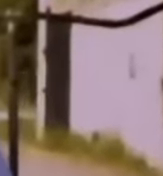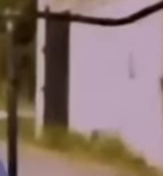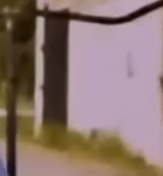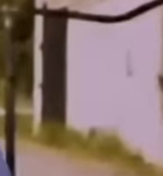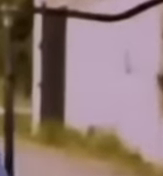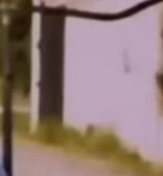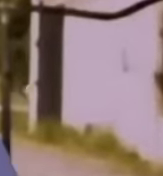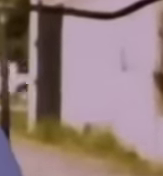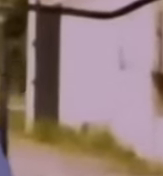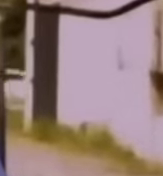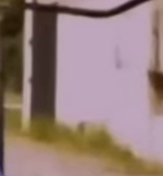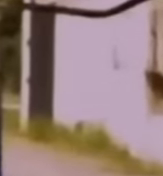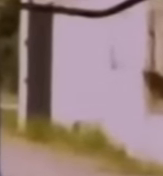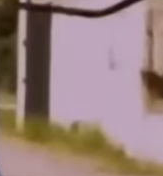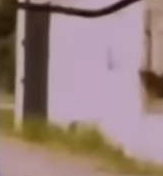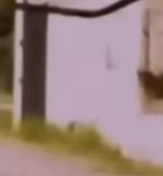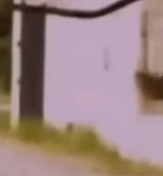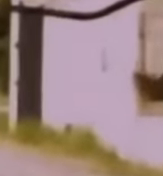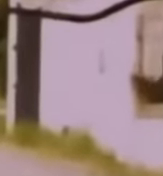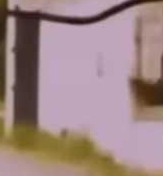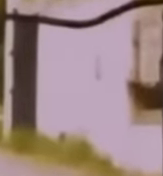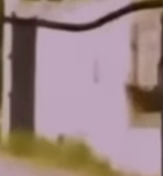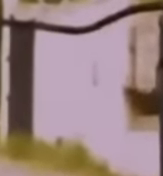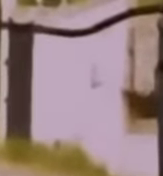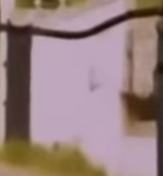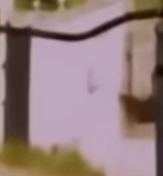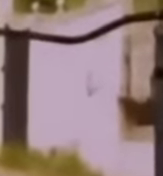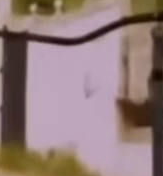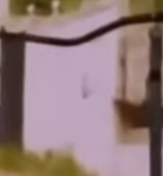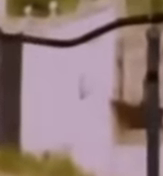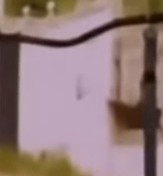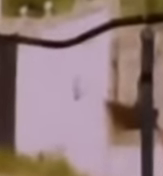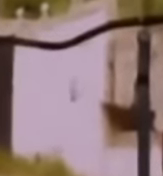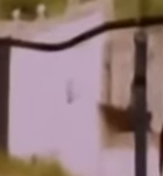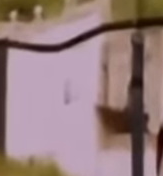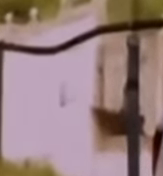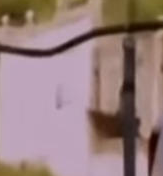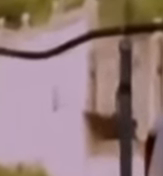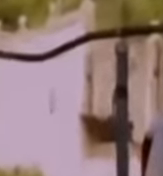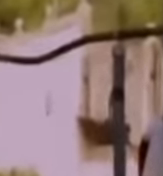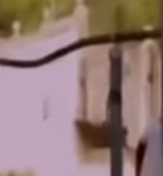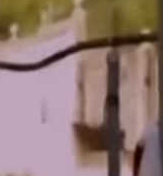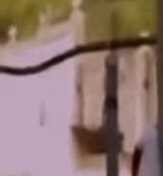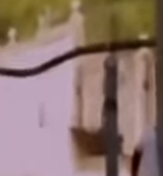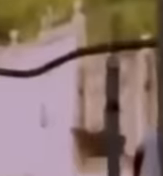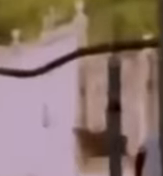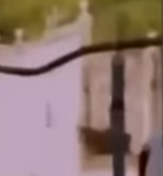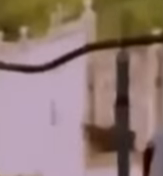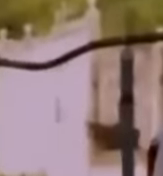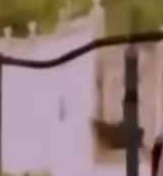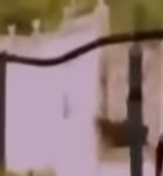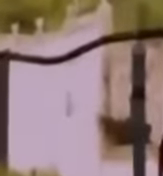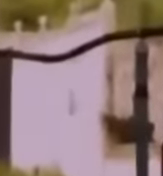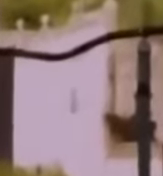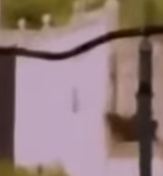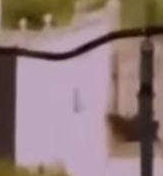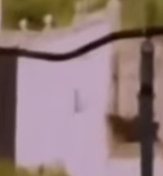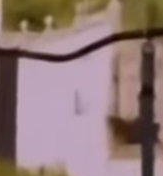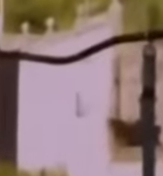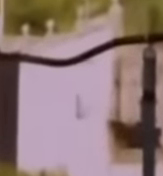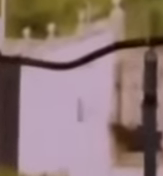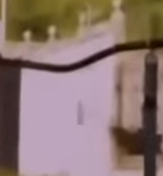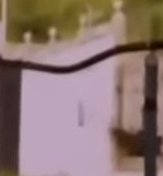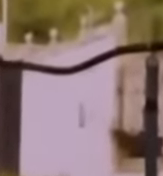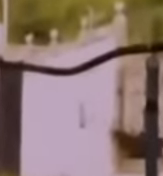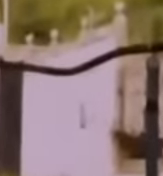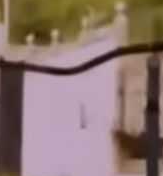cada bolívar sudándolo ahí, estirándolo lo más que se pudo, y de verdad que se ve la diferencia